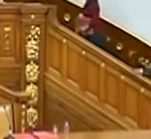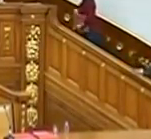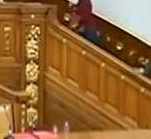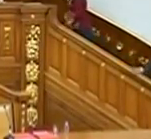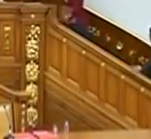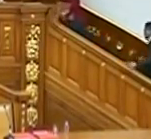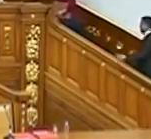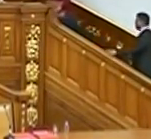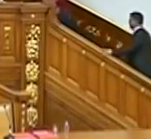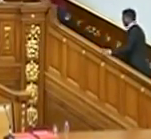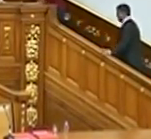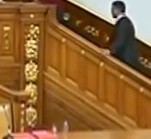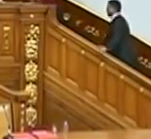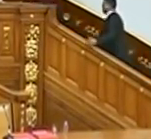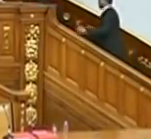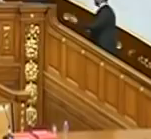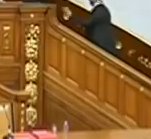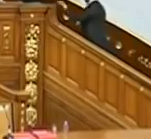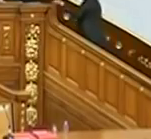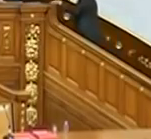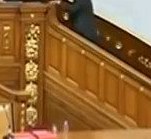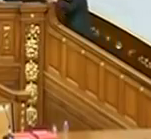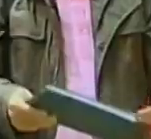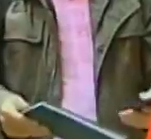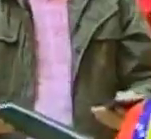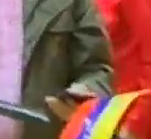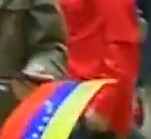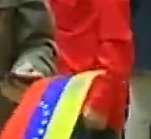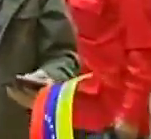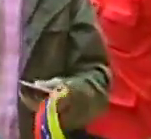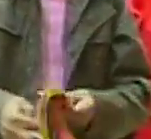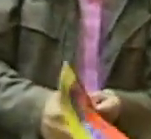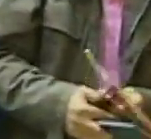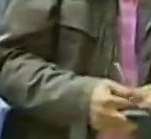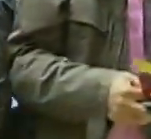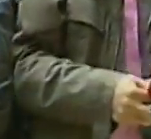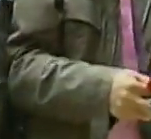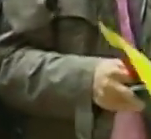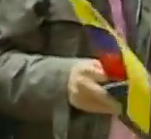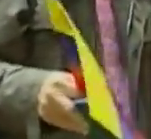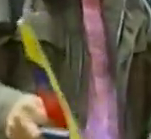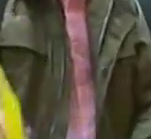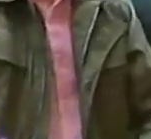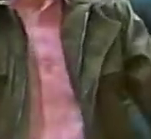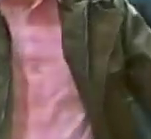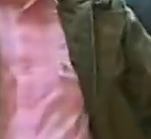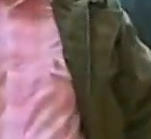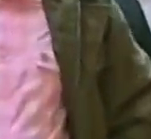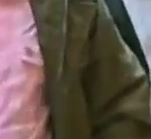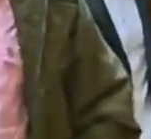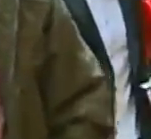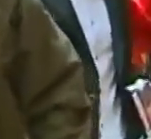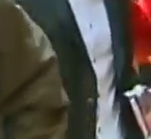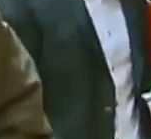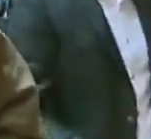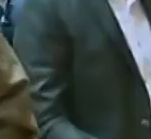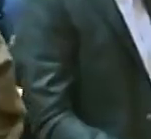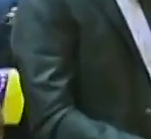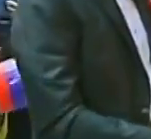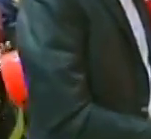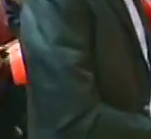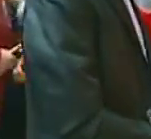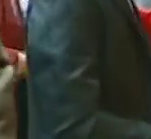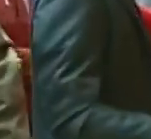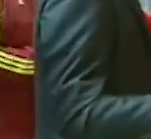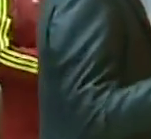Y bueno, amigos, es que de esta manera culmina esta sesión ordinaria por parte de la Asamblea Nacional Constituyente, que correspondió a hoy,